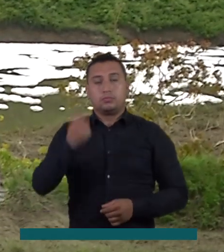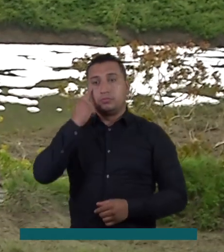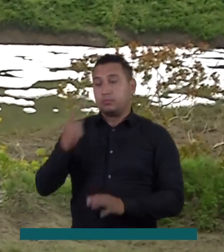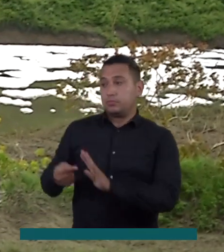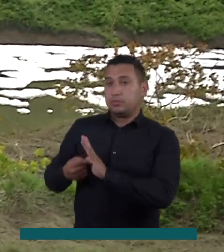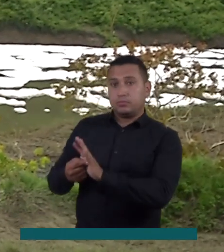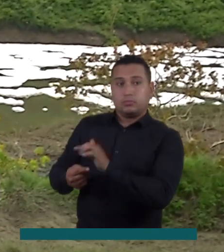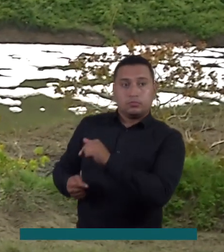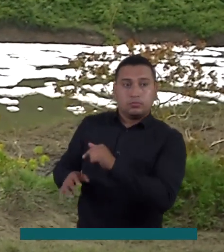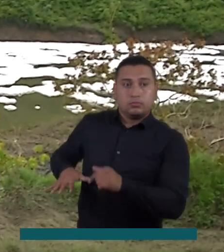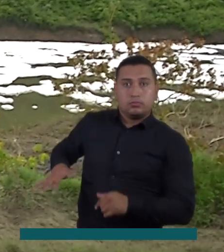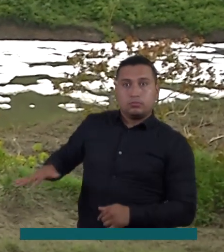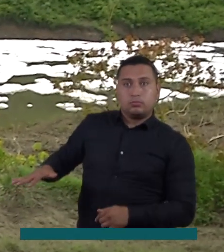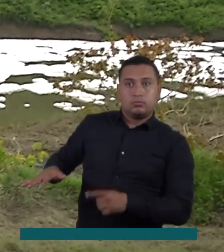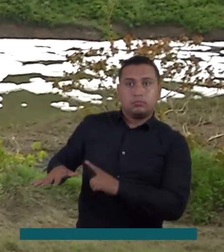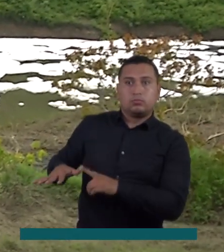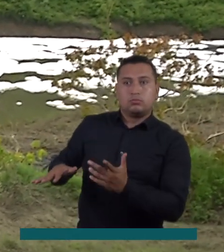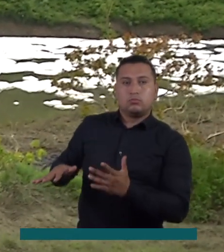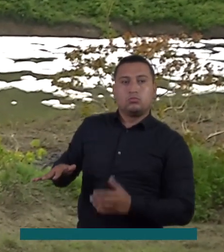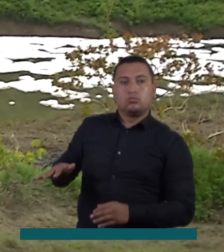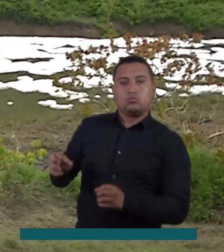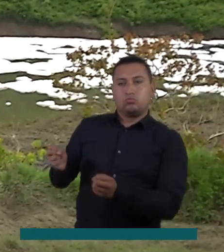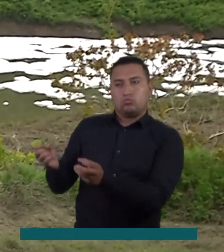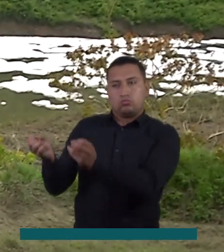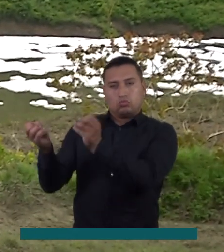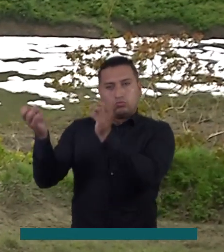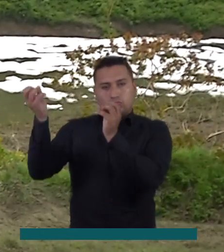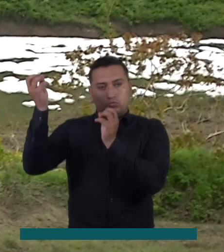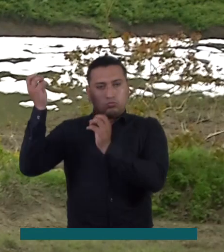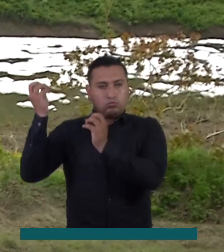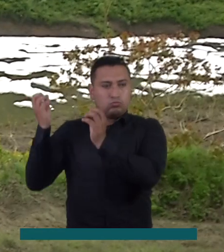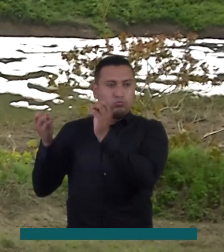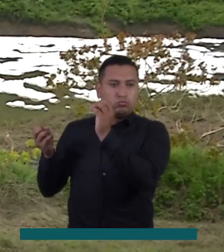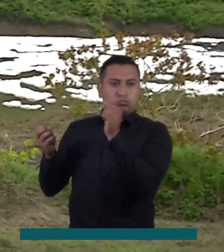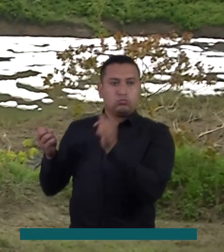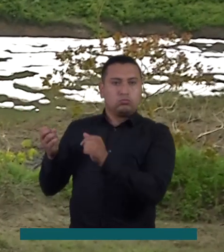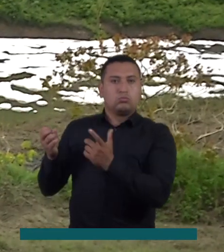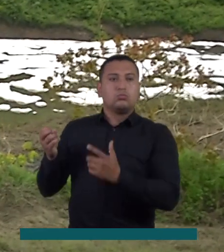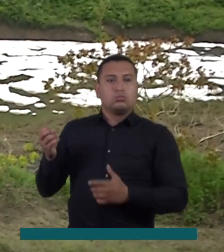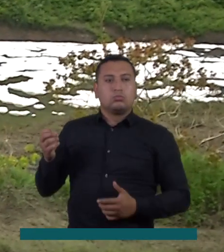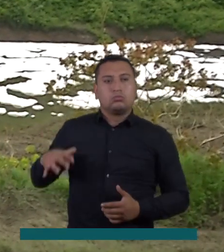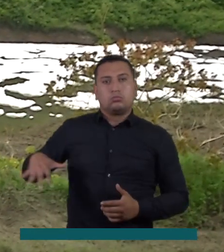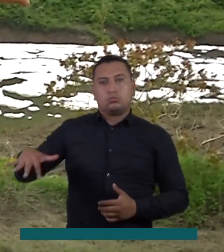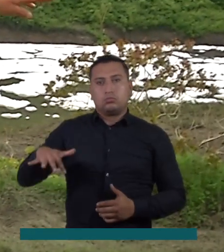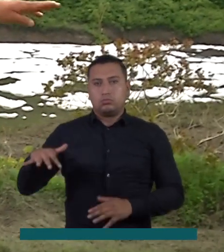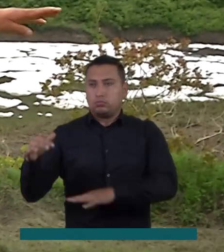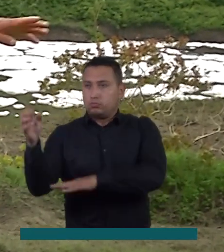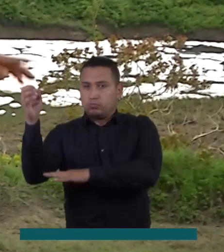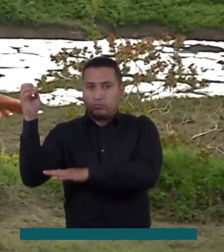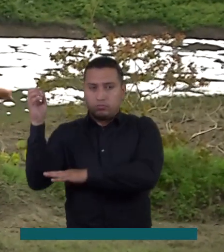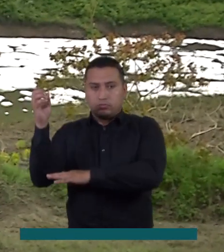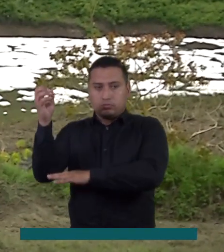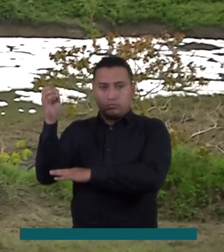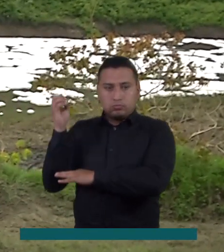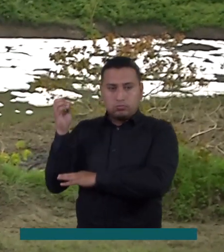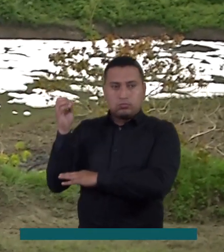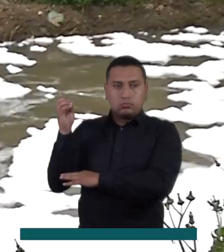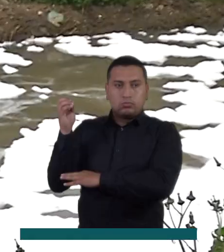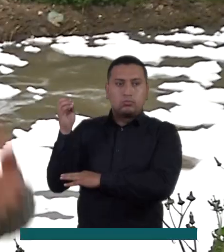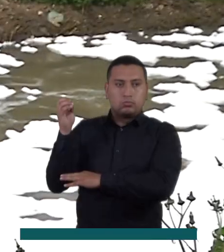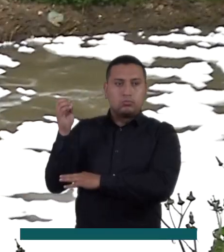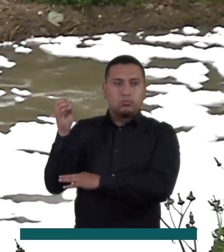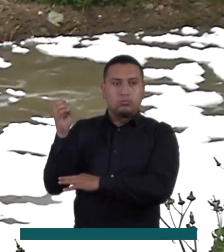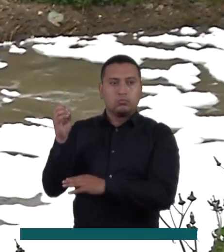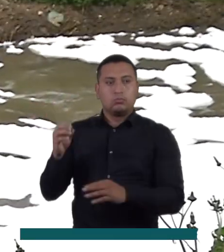a los niveles ya del bosque, de los niveles de los arbustos y acá en la parte del